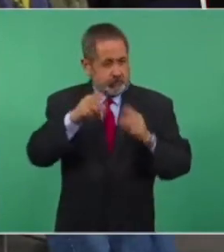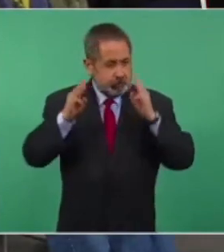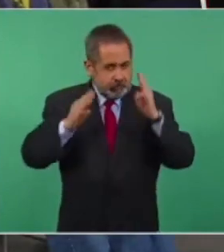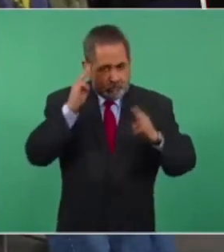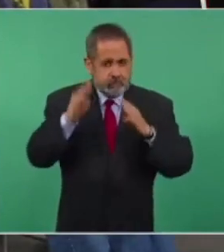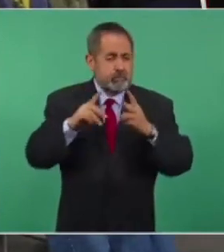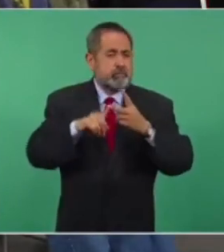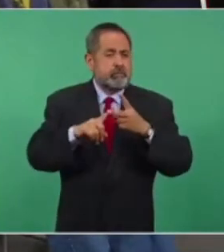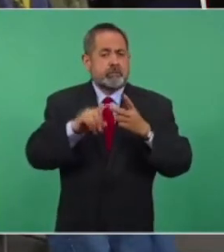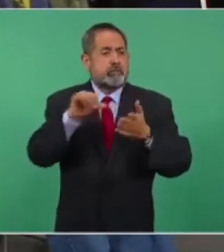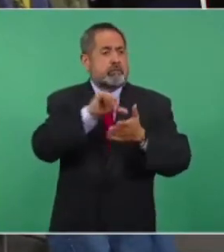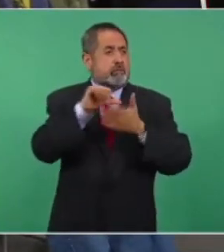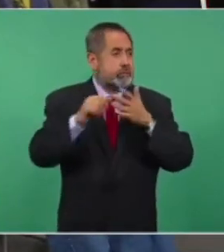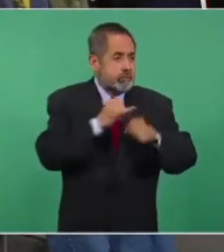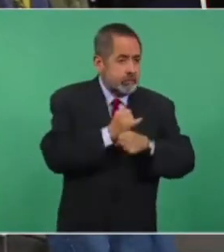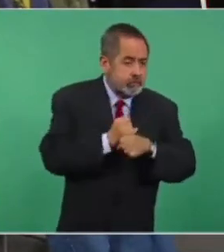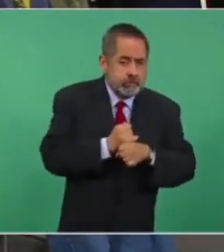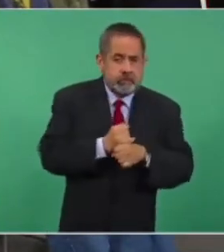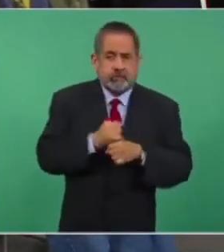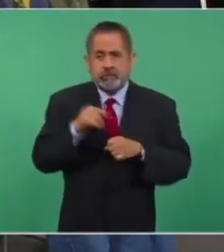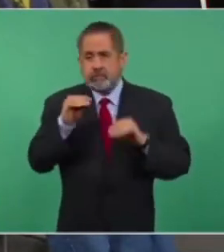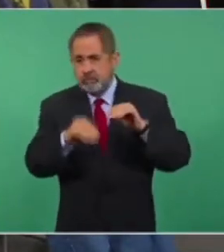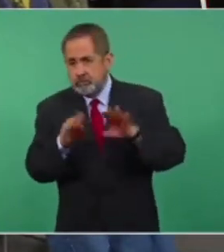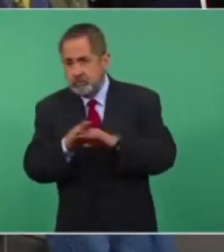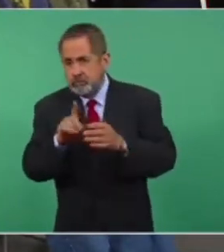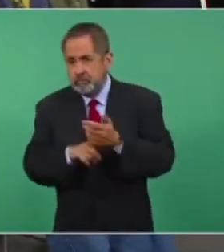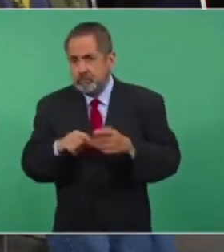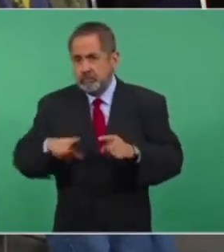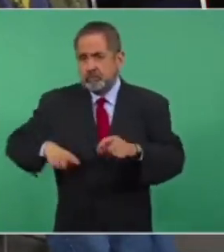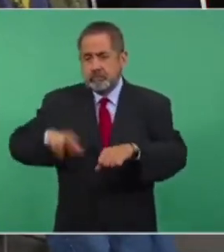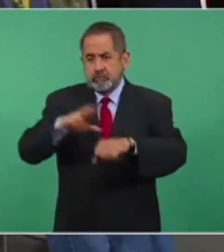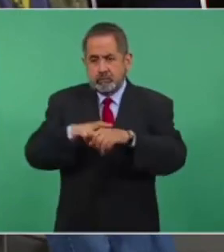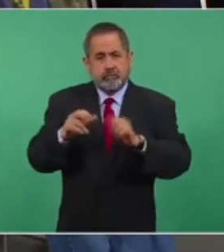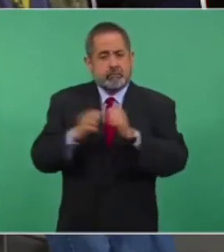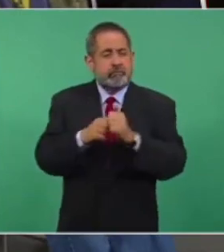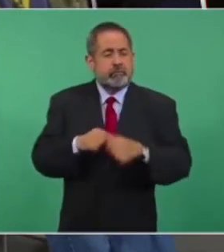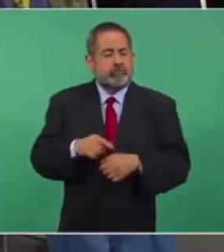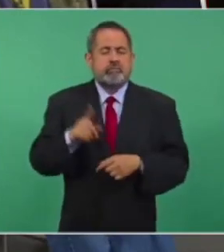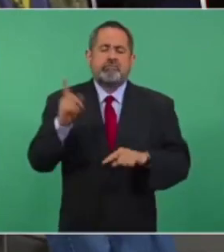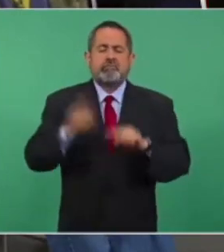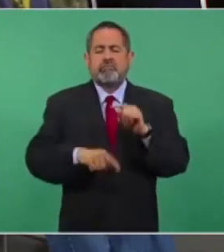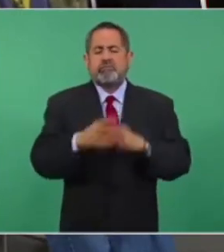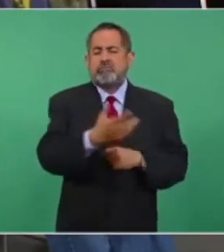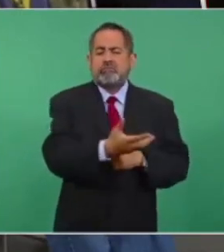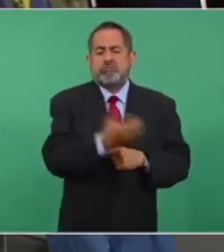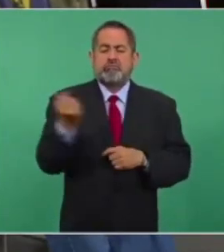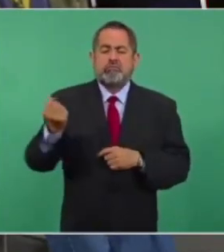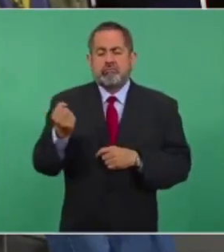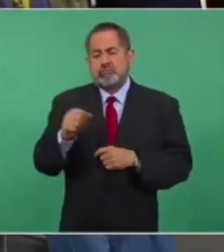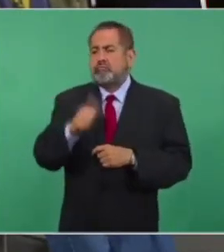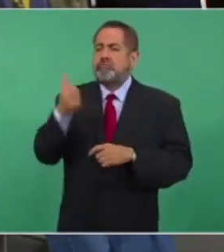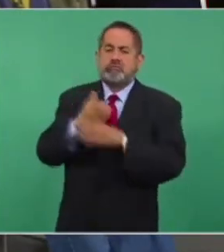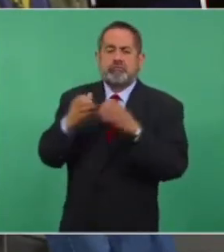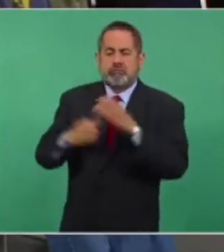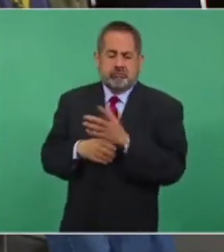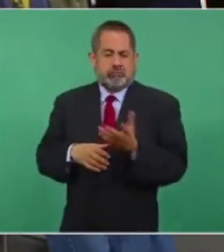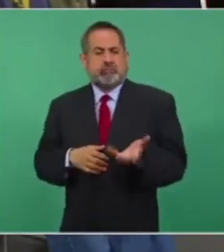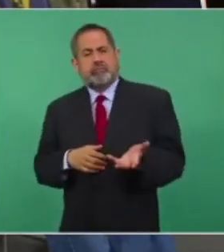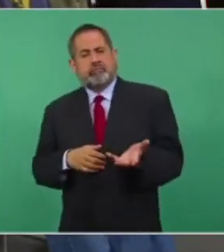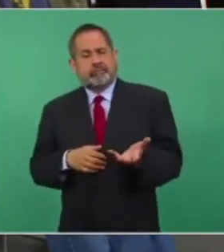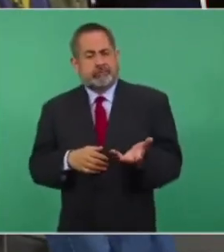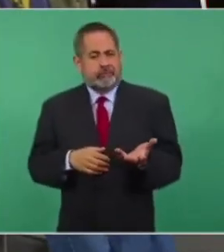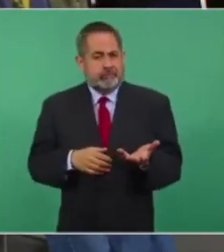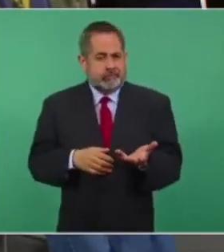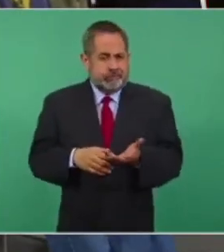centro de investigación ambiental, el gobernador con la mano en la cintura dice que se van a hacer otra cosa. Se